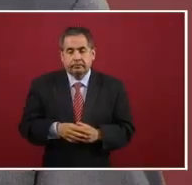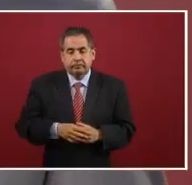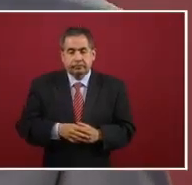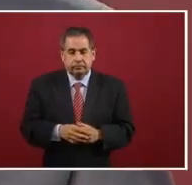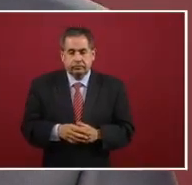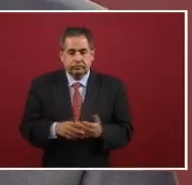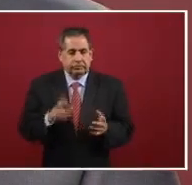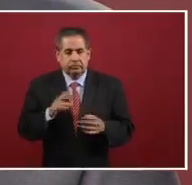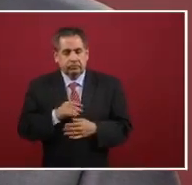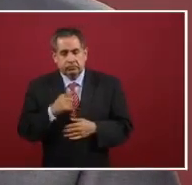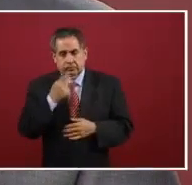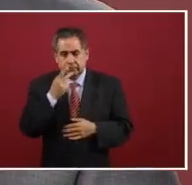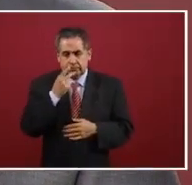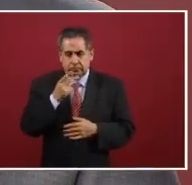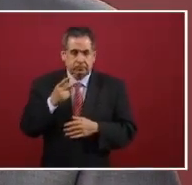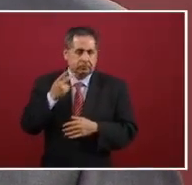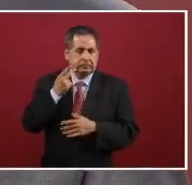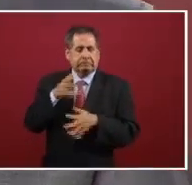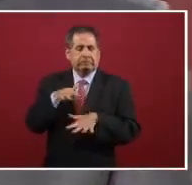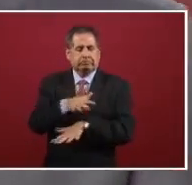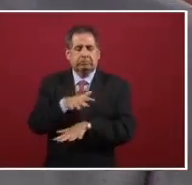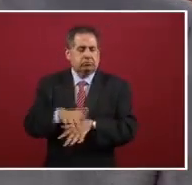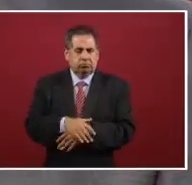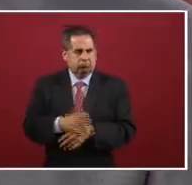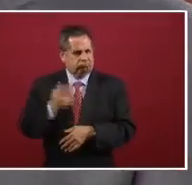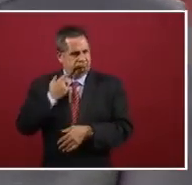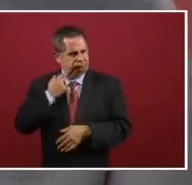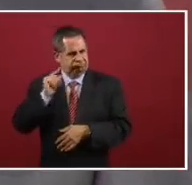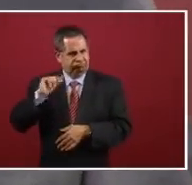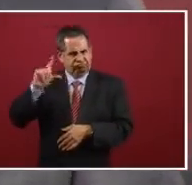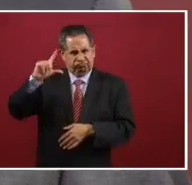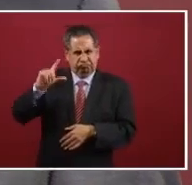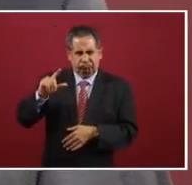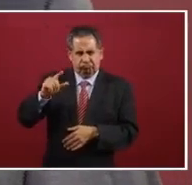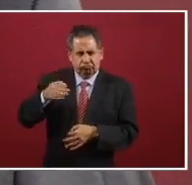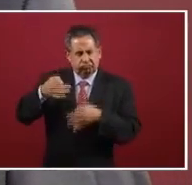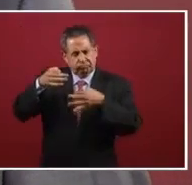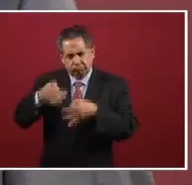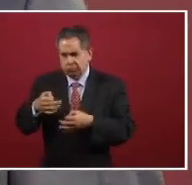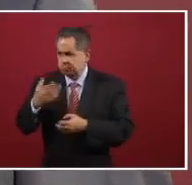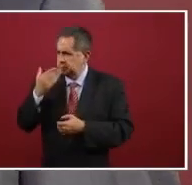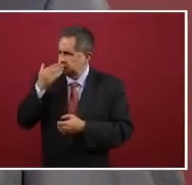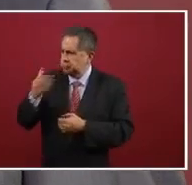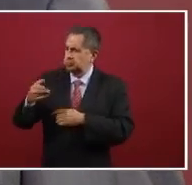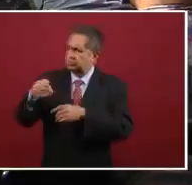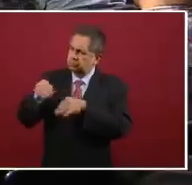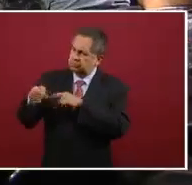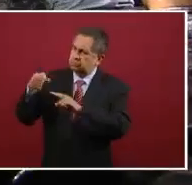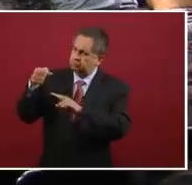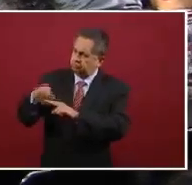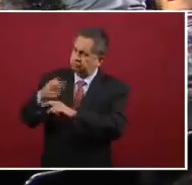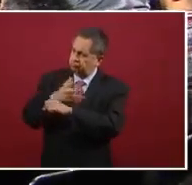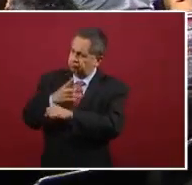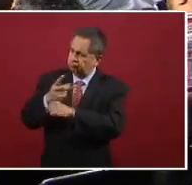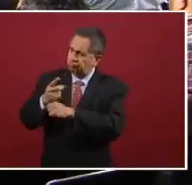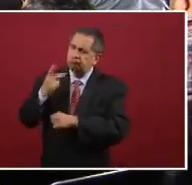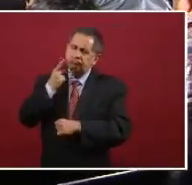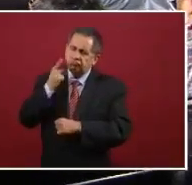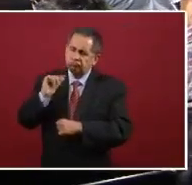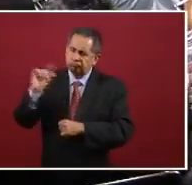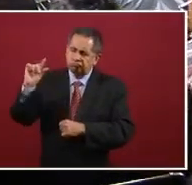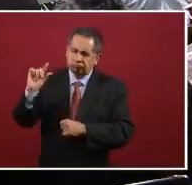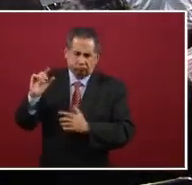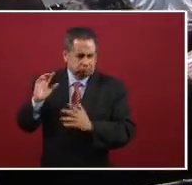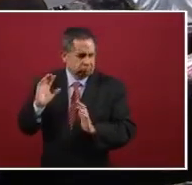No estoy hablando de la politiquería, estoy hablando de la política, del noble oficio de la política.